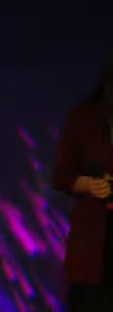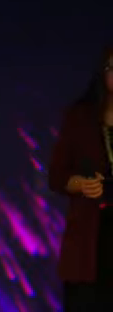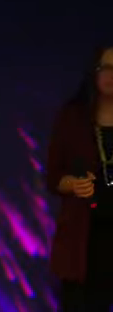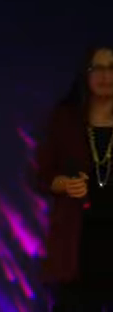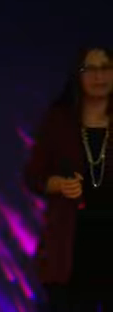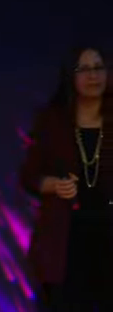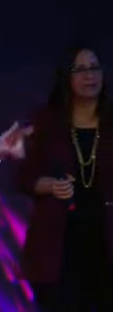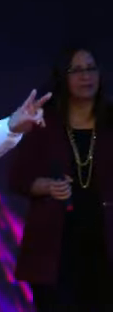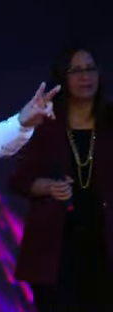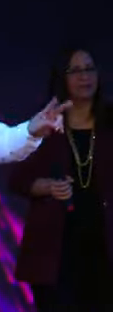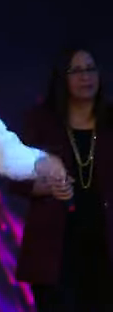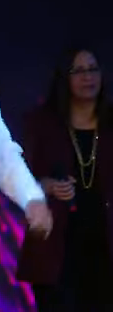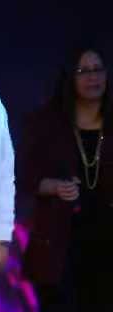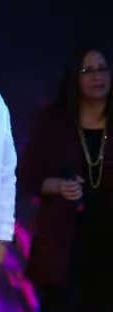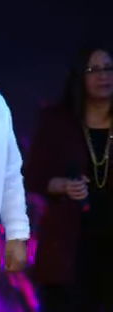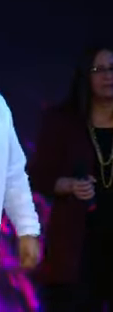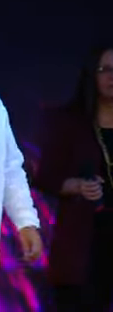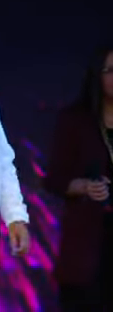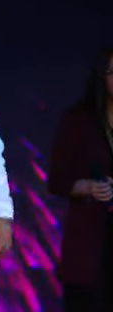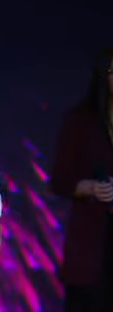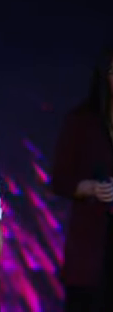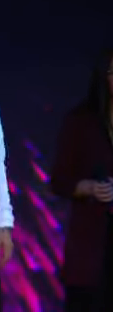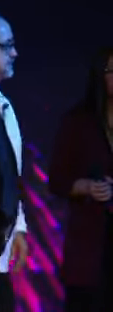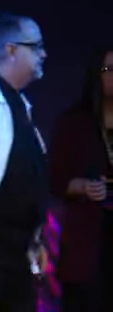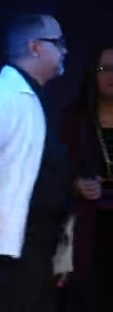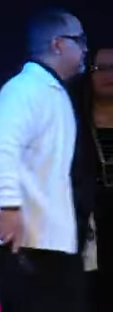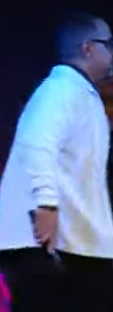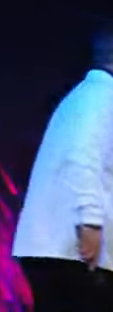Y asimismo,